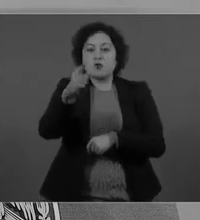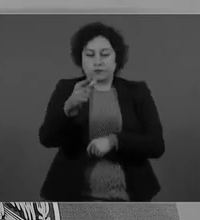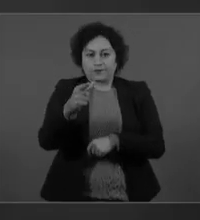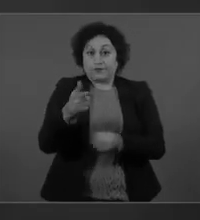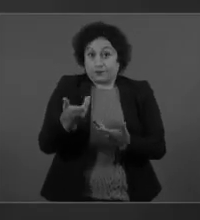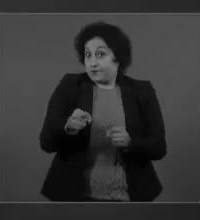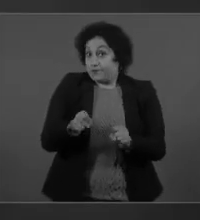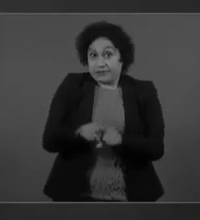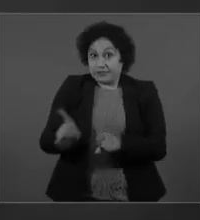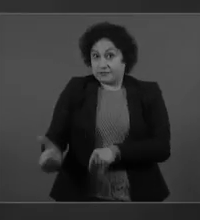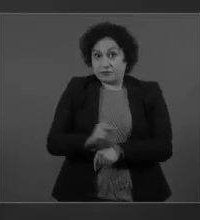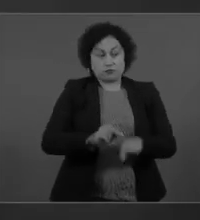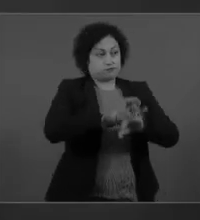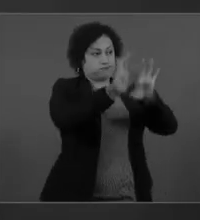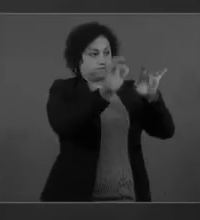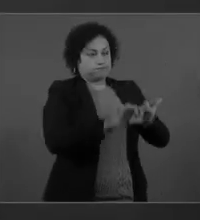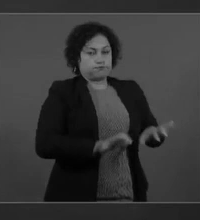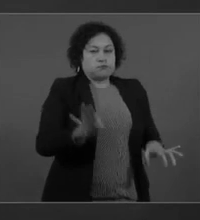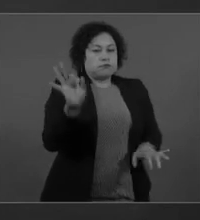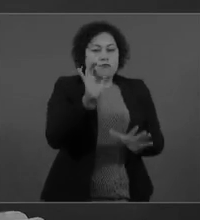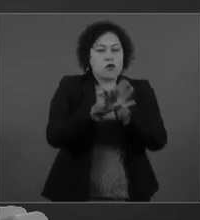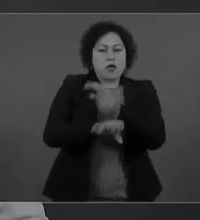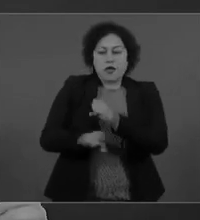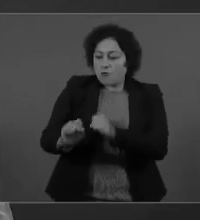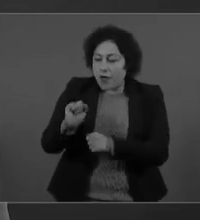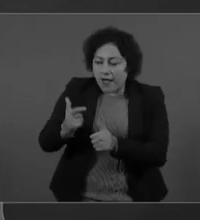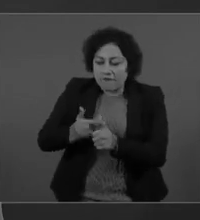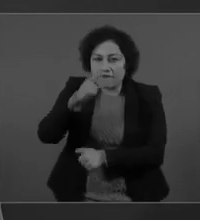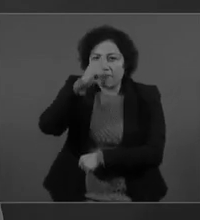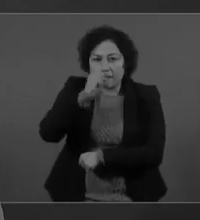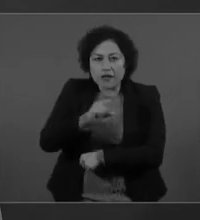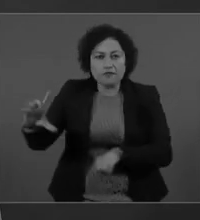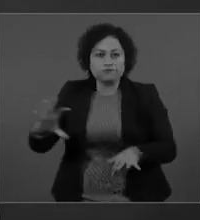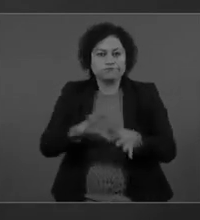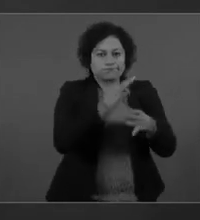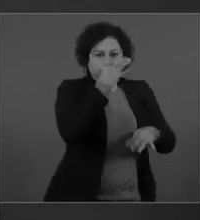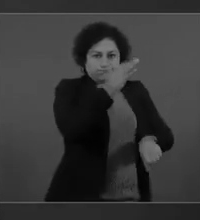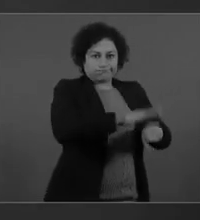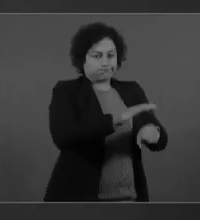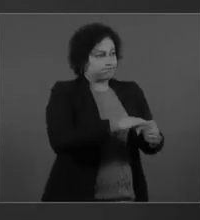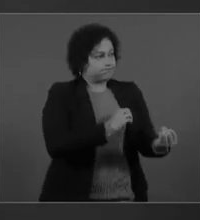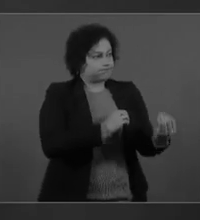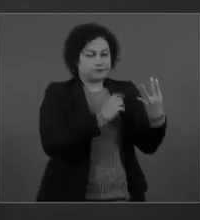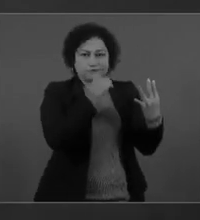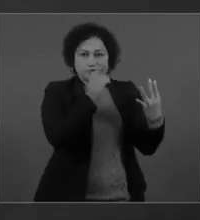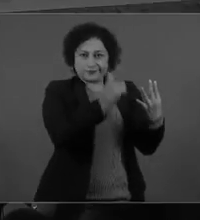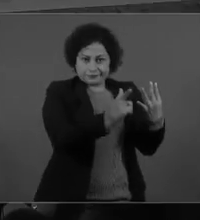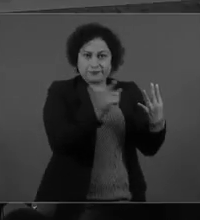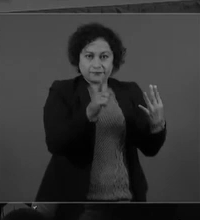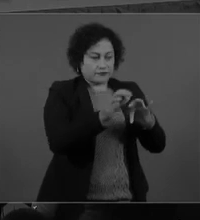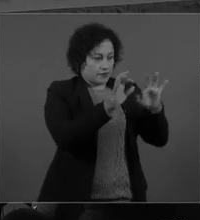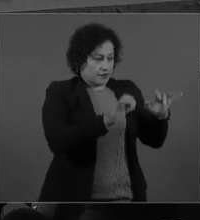una escalera, por ejemplo, un elevador, se prenden alarmas. Y entonces te avisa con anticipación y tú tienes tiempo